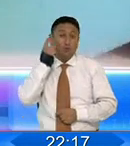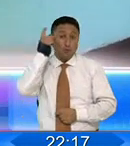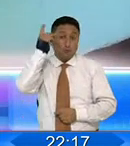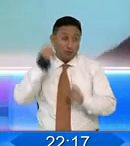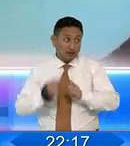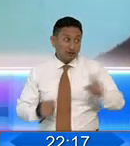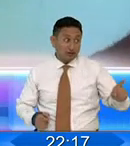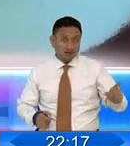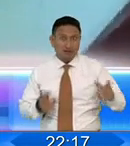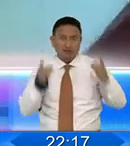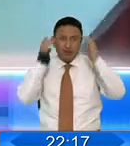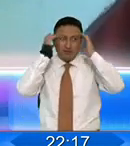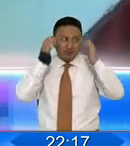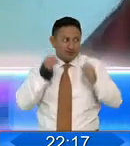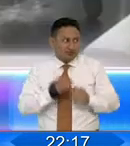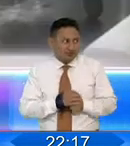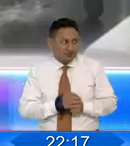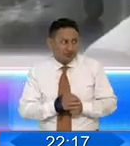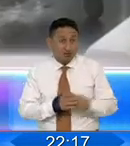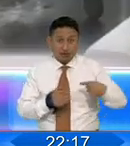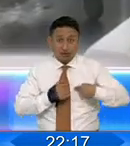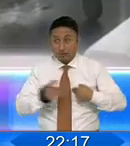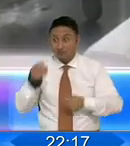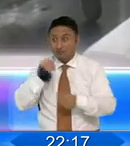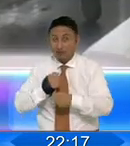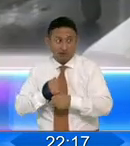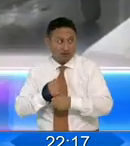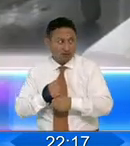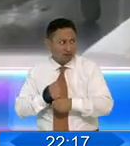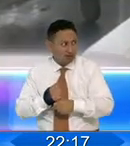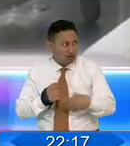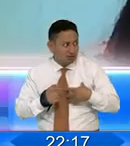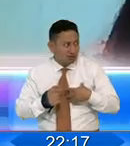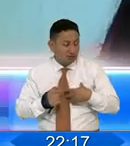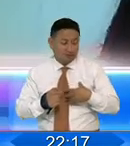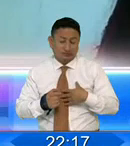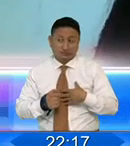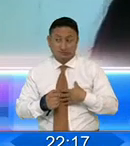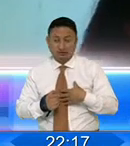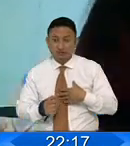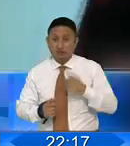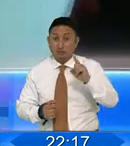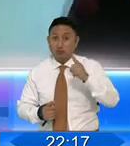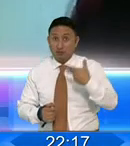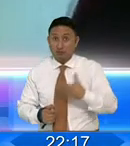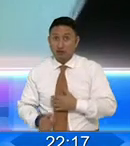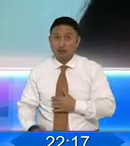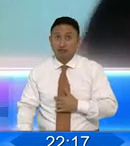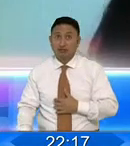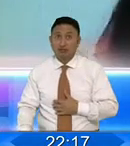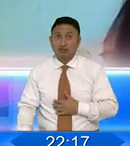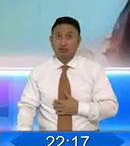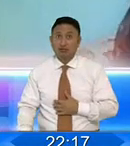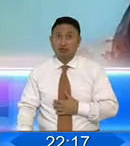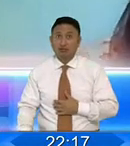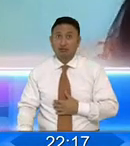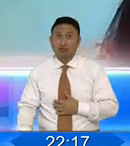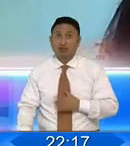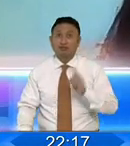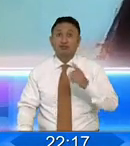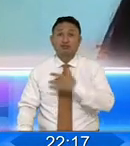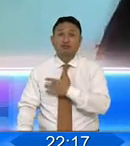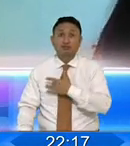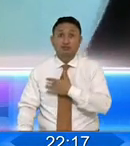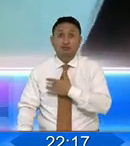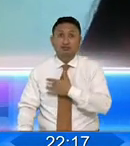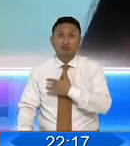con tensión y preocupación al saber que está expuesta al virus. Primero al salir del turno, ¿no? El primer sentimiento es que